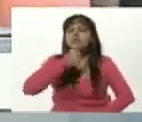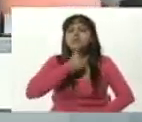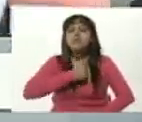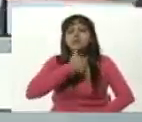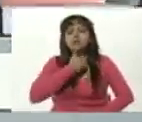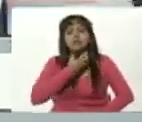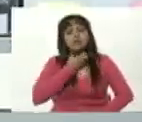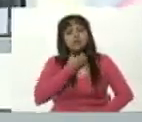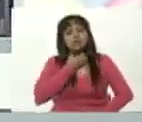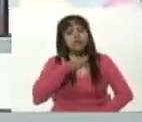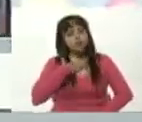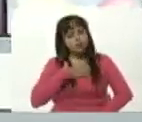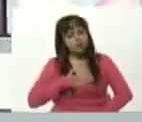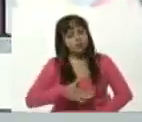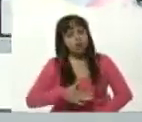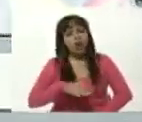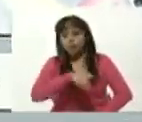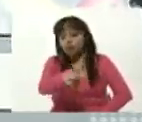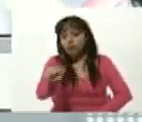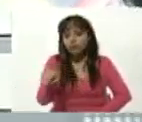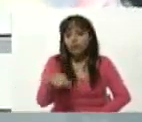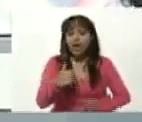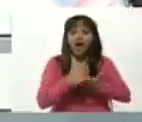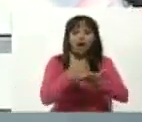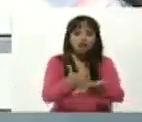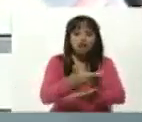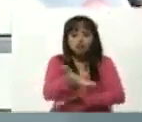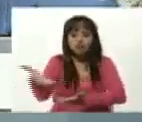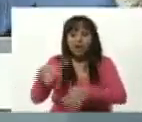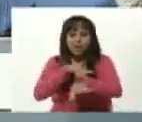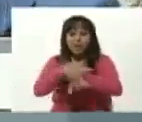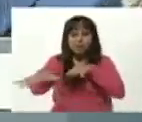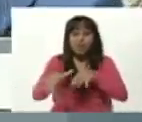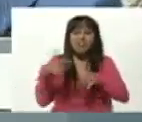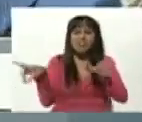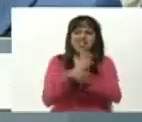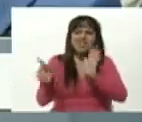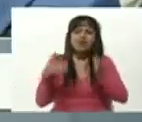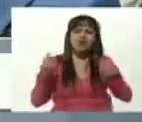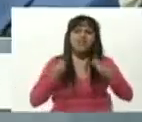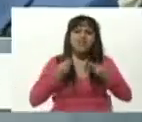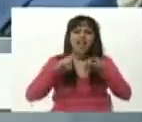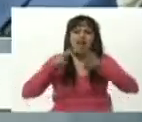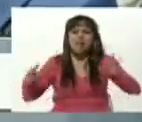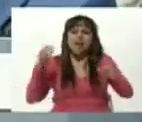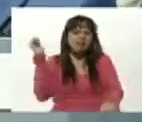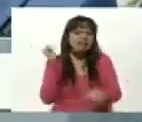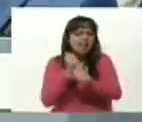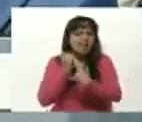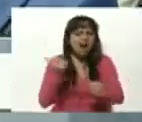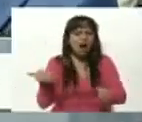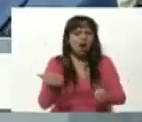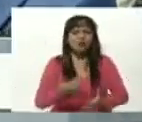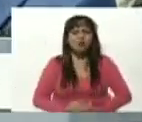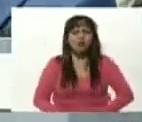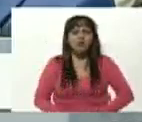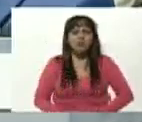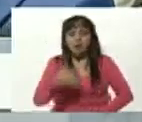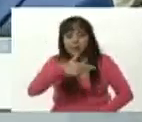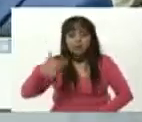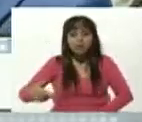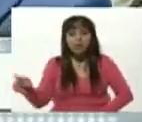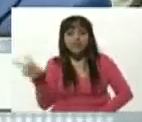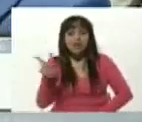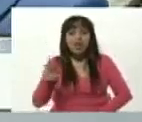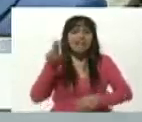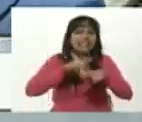ustedes, por las mayorías que tienen derecho a la vida, a la paz, al trabajo, a la prosperidad, por los venezolanos, por los